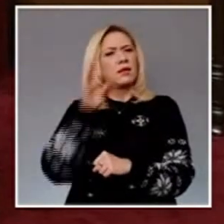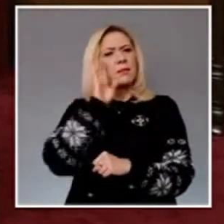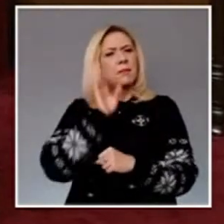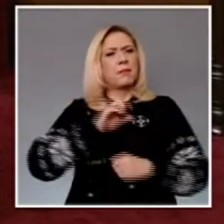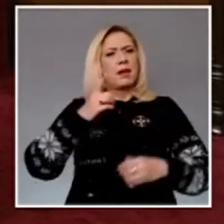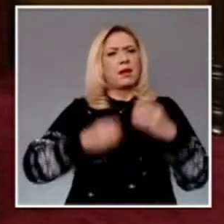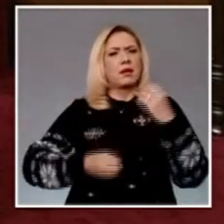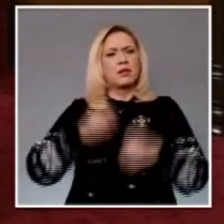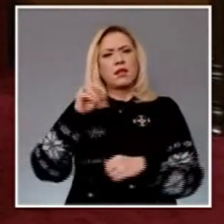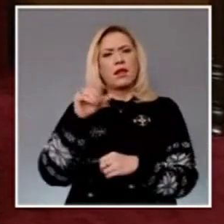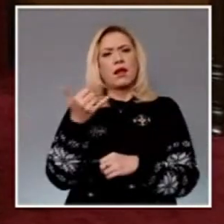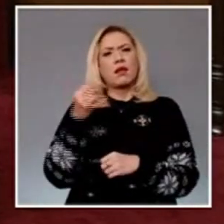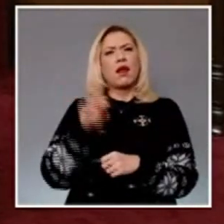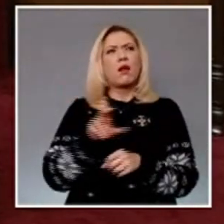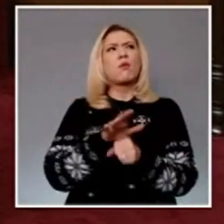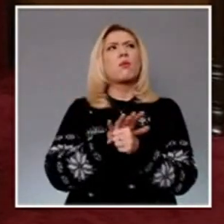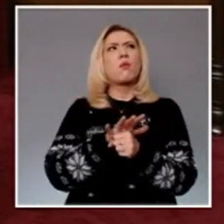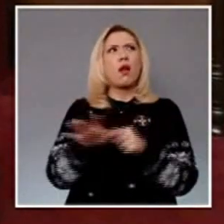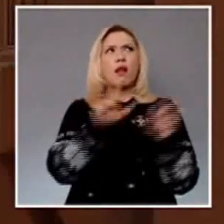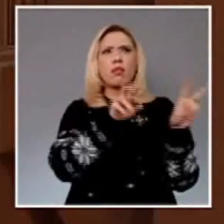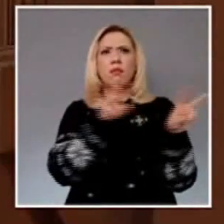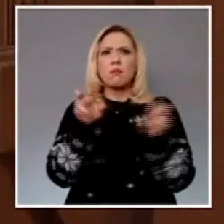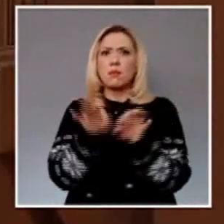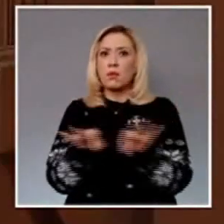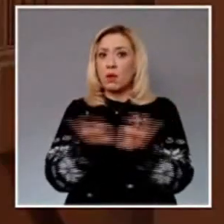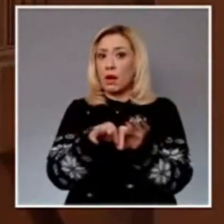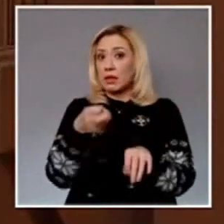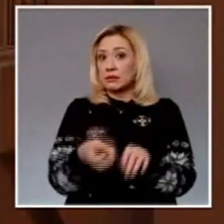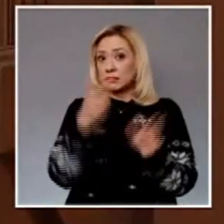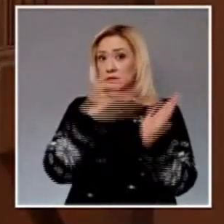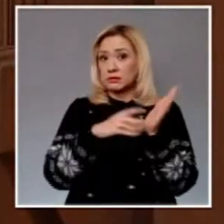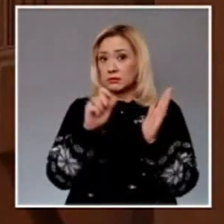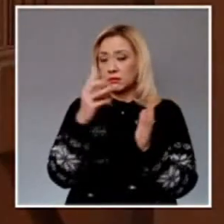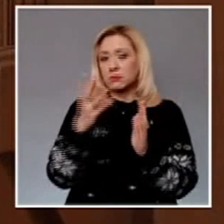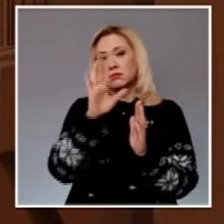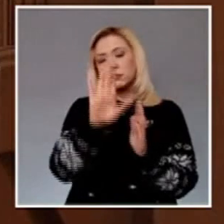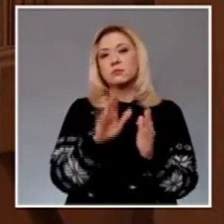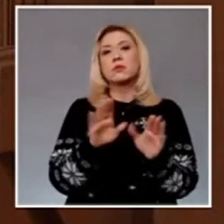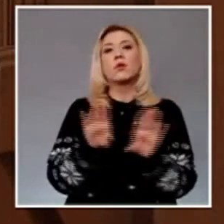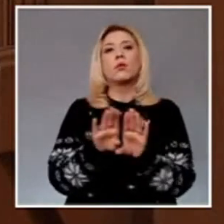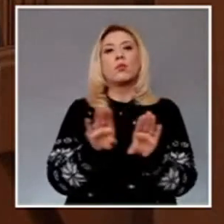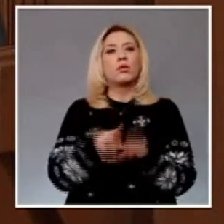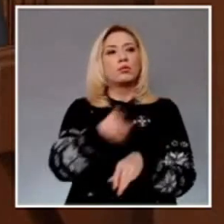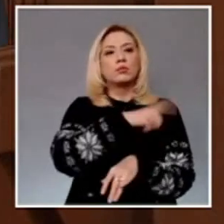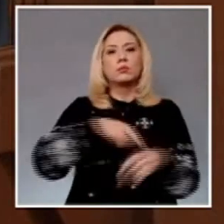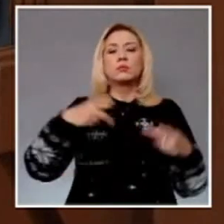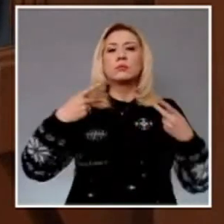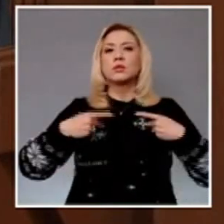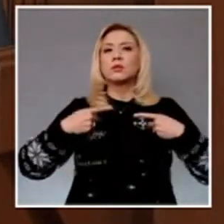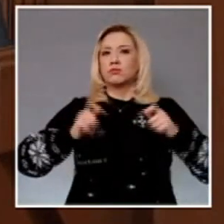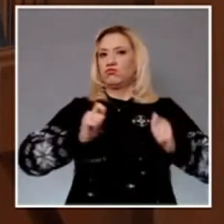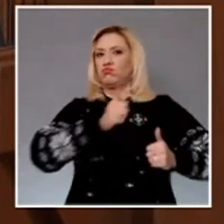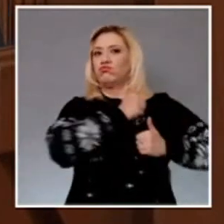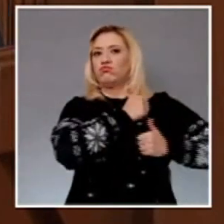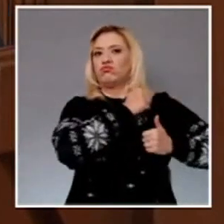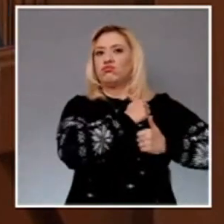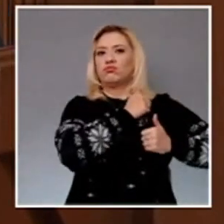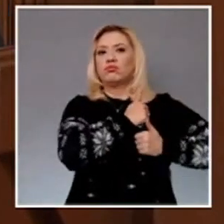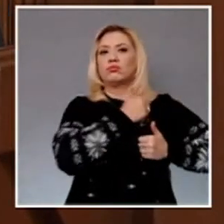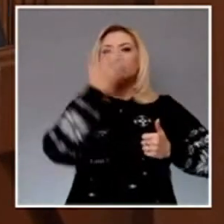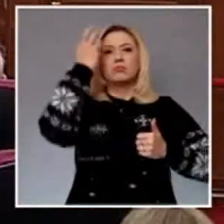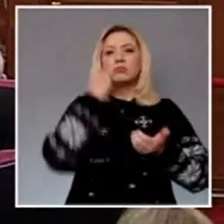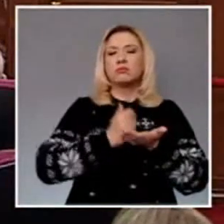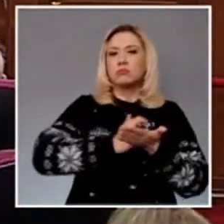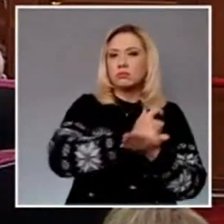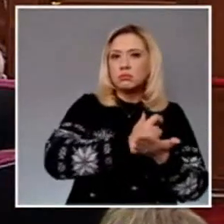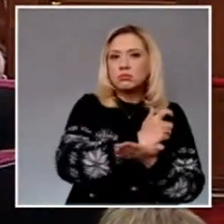año, relativos, por ejemplo, al haber de retiro para el personal de las Fuerzas Armadas, sobre el valor probatorio del escrito